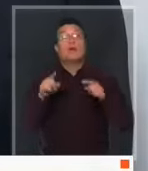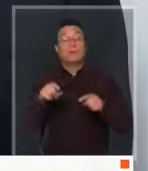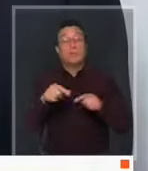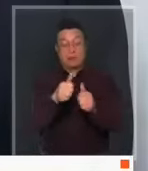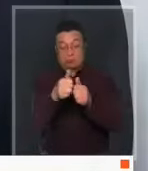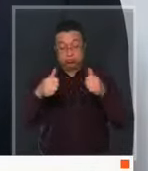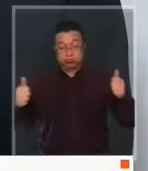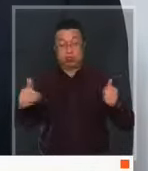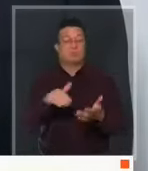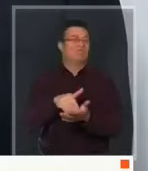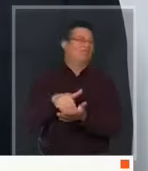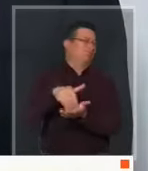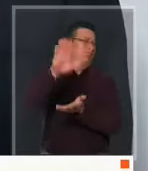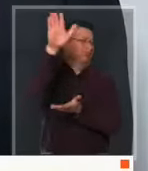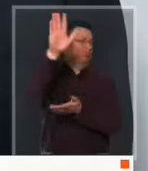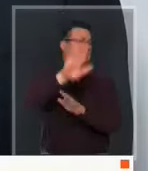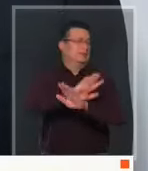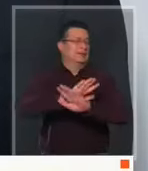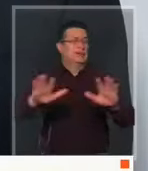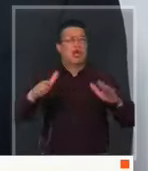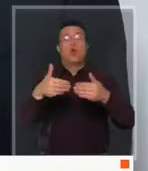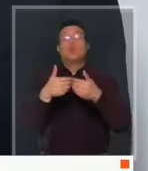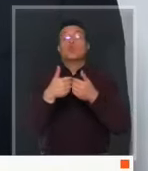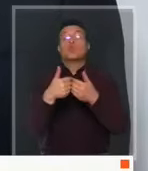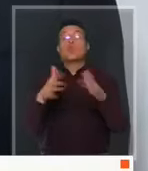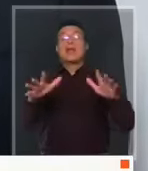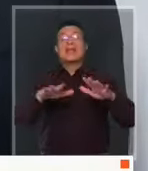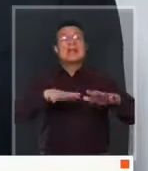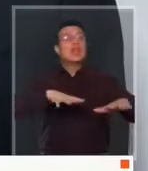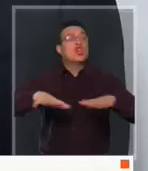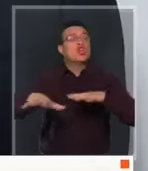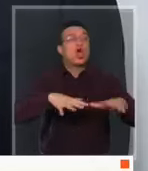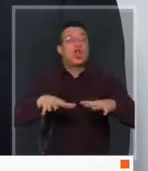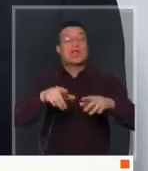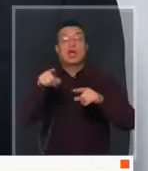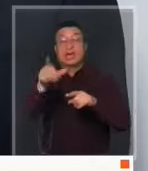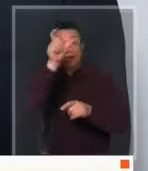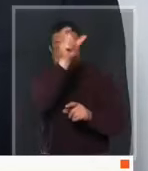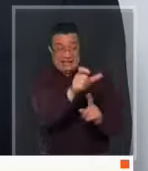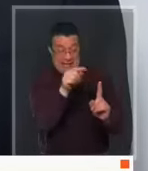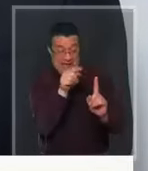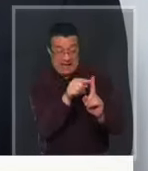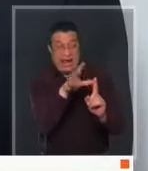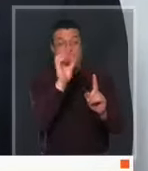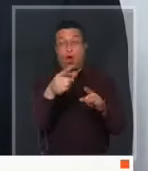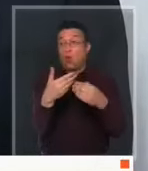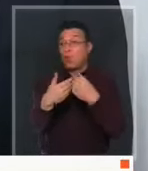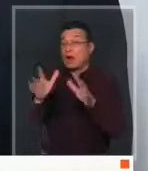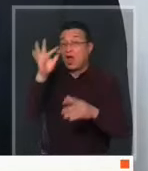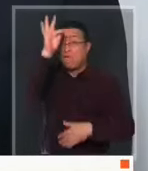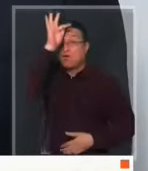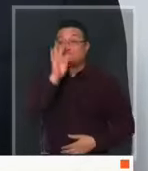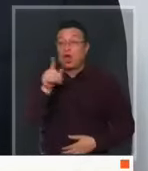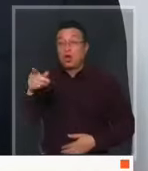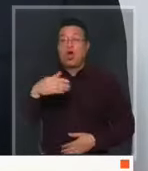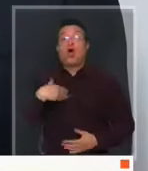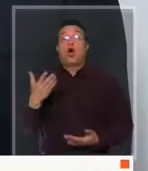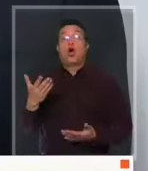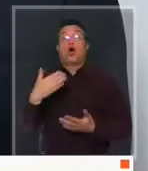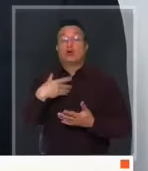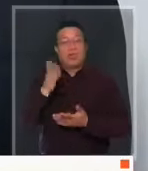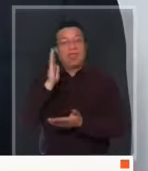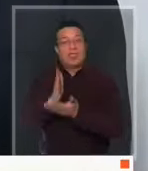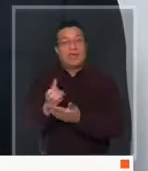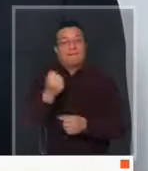repudia cualquier acción que él o cualquier funcionario público en el ejercicio de su cargo suponga un ejercicio indebido